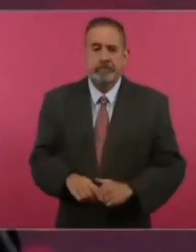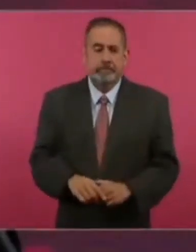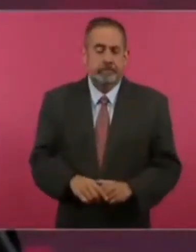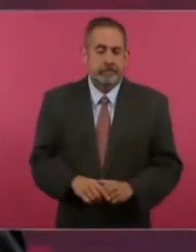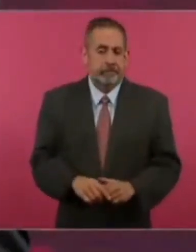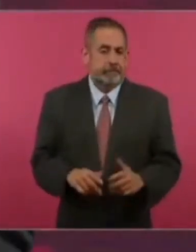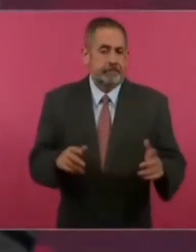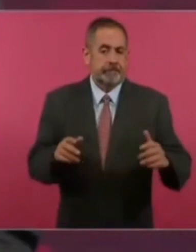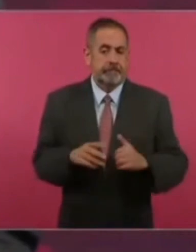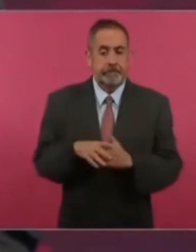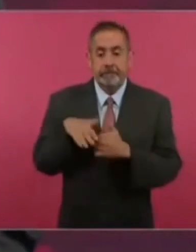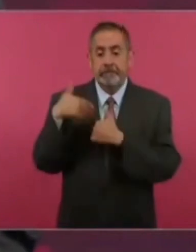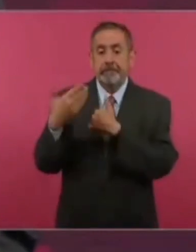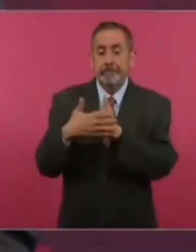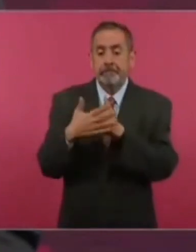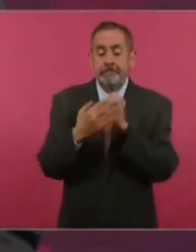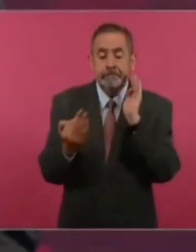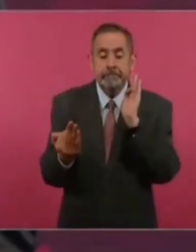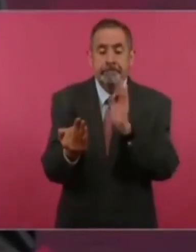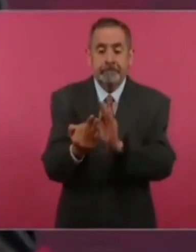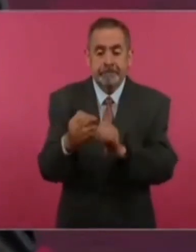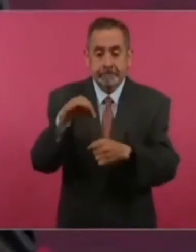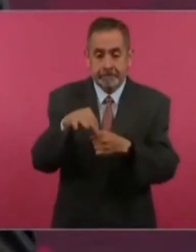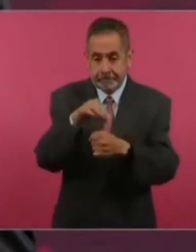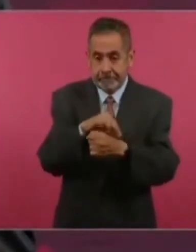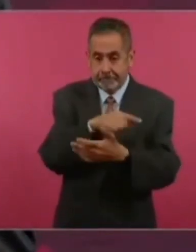Porque como vienen las elecciones,